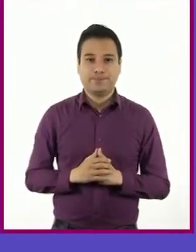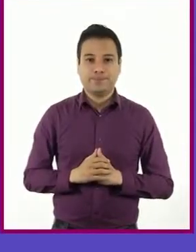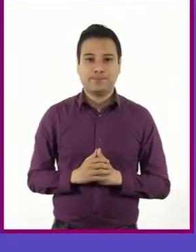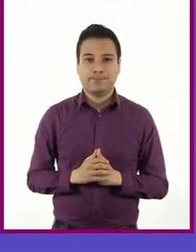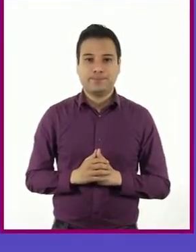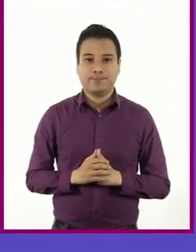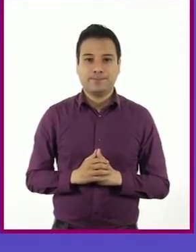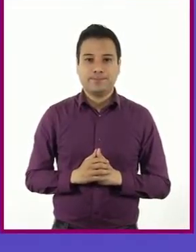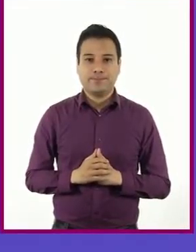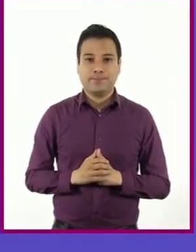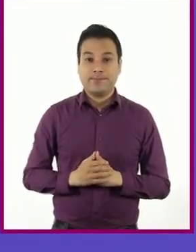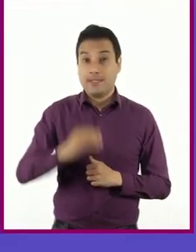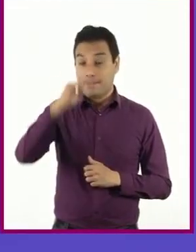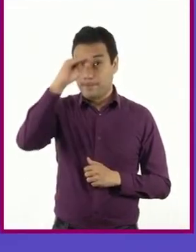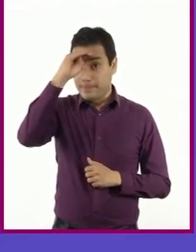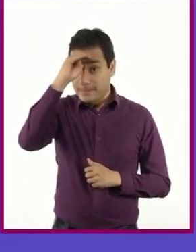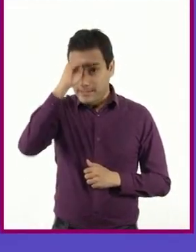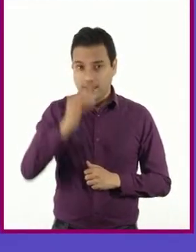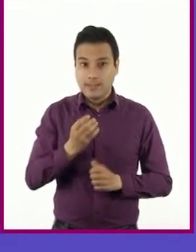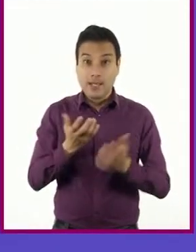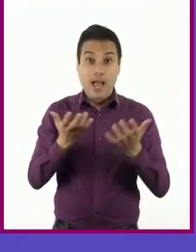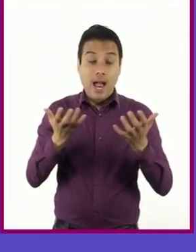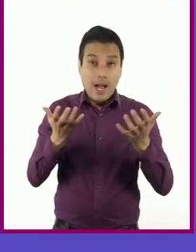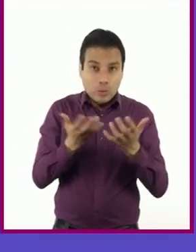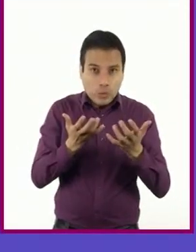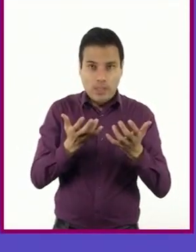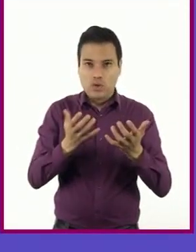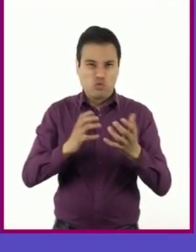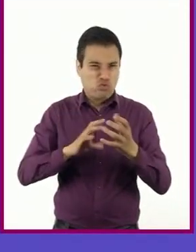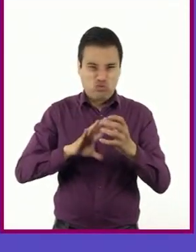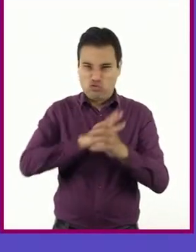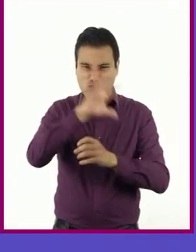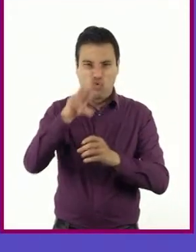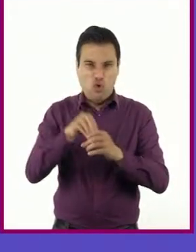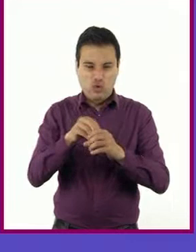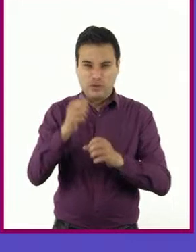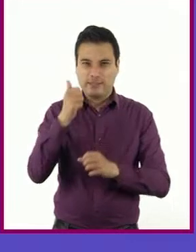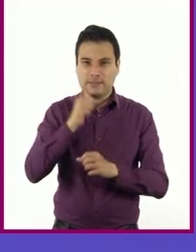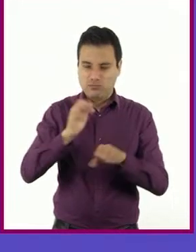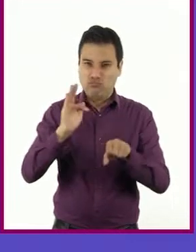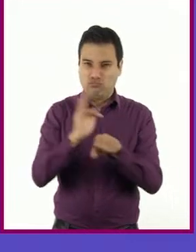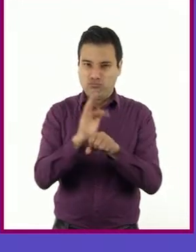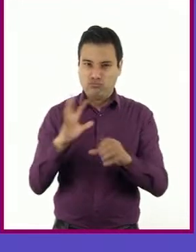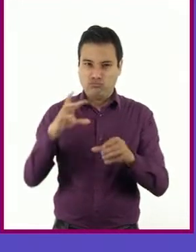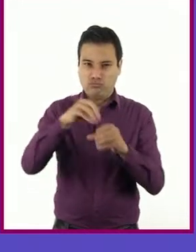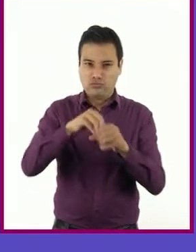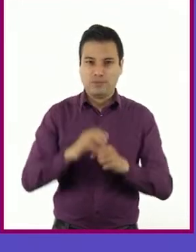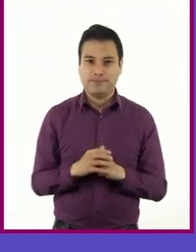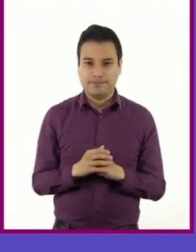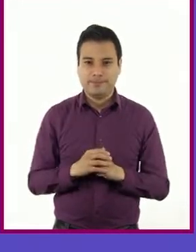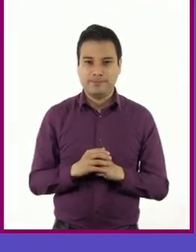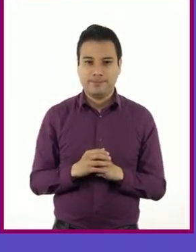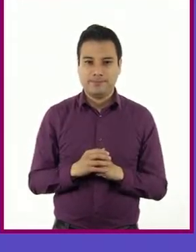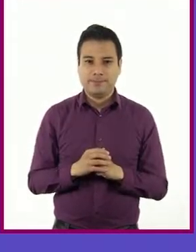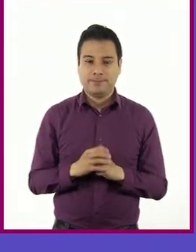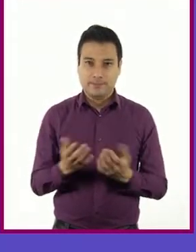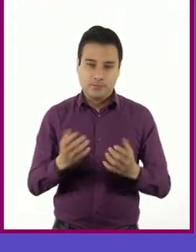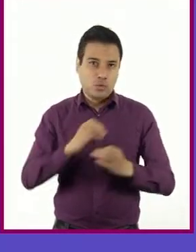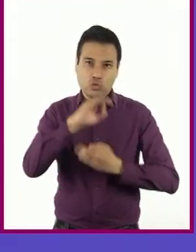Enseñar a pensar, actuar y sentir de manera inclusiva. Enseñar que existe una diversidad, todos somos